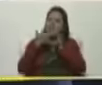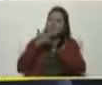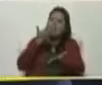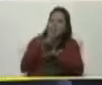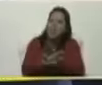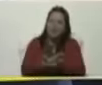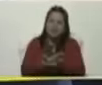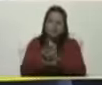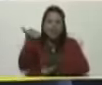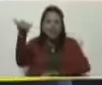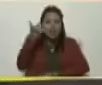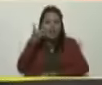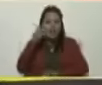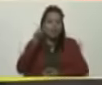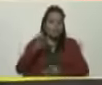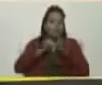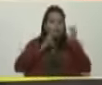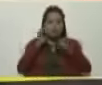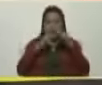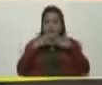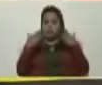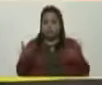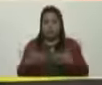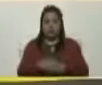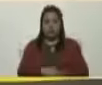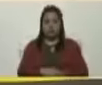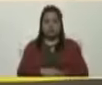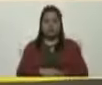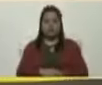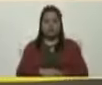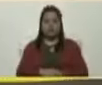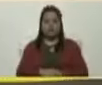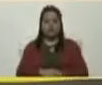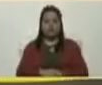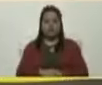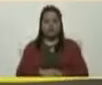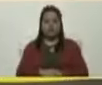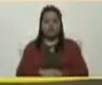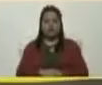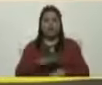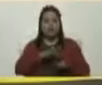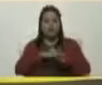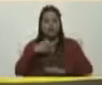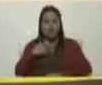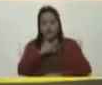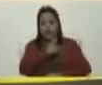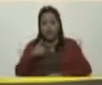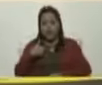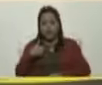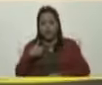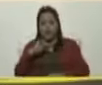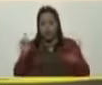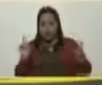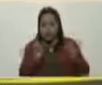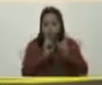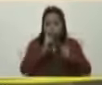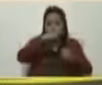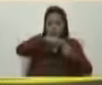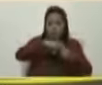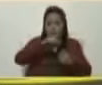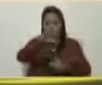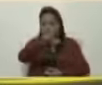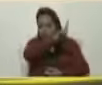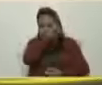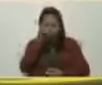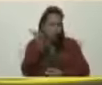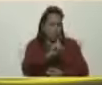una emoción muy grande, porque yo quería venirme a las filas del PSU, no